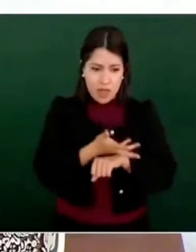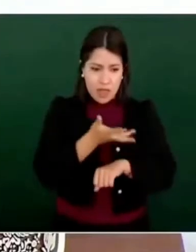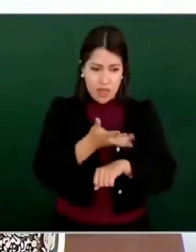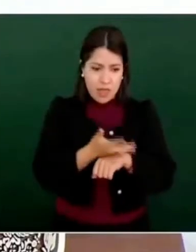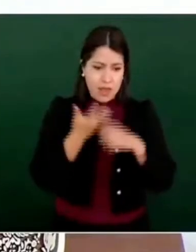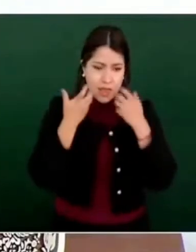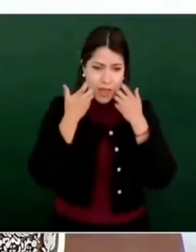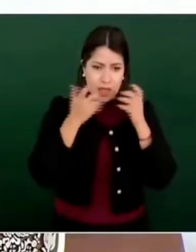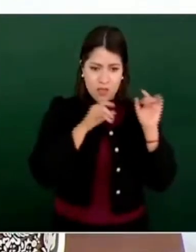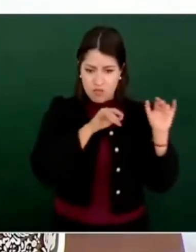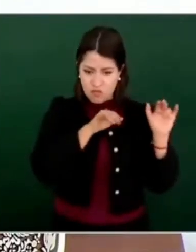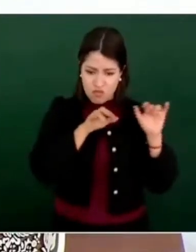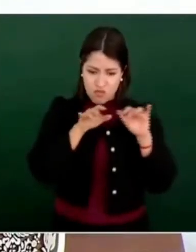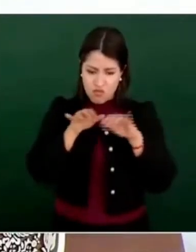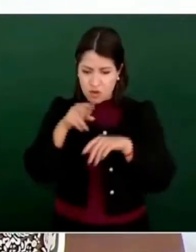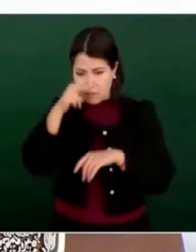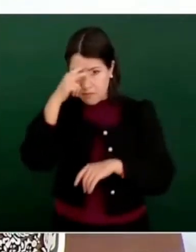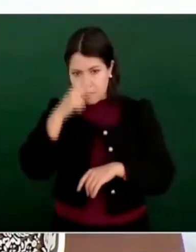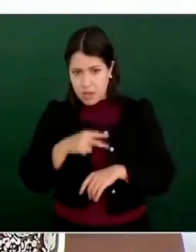siendo diputado